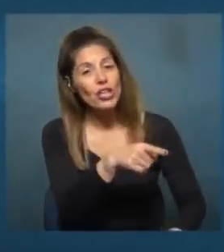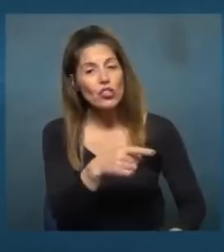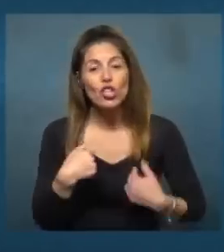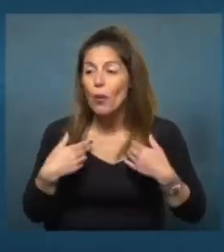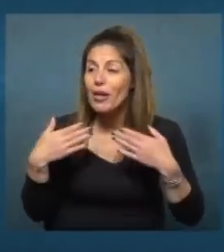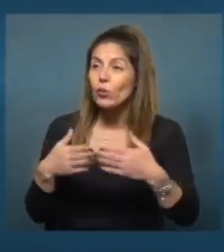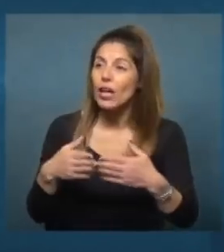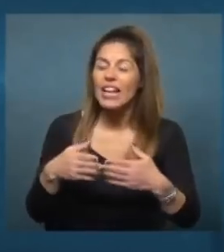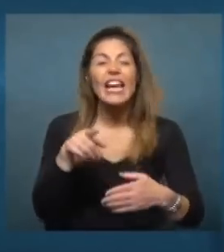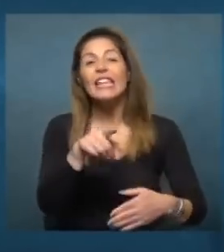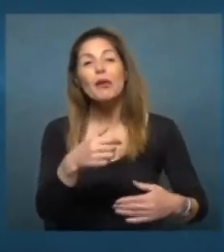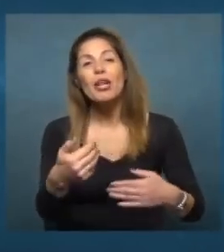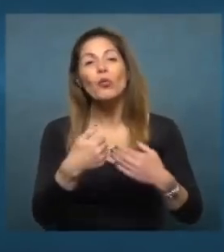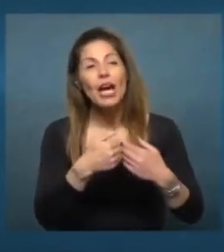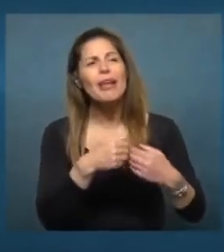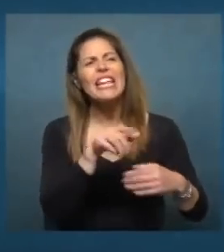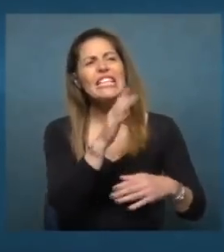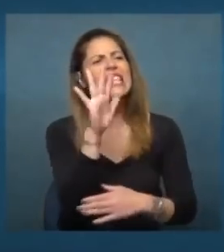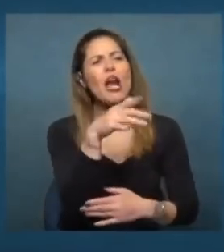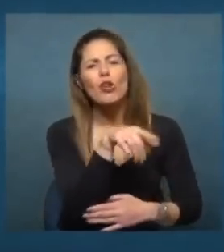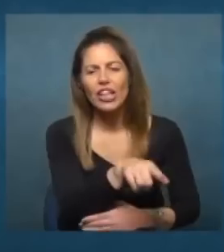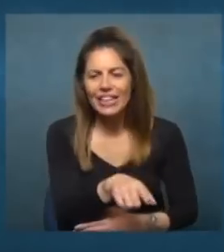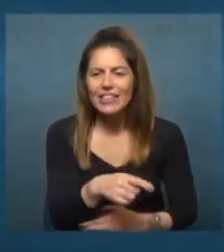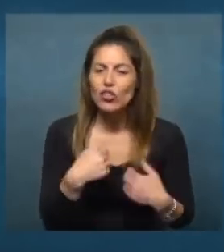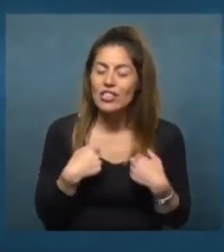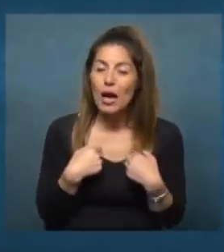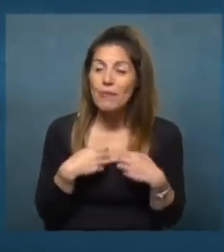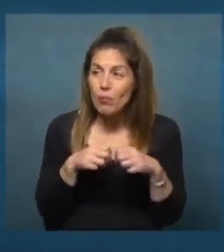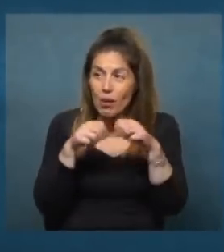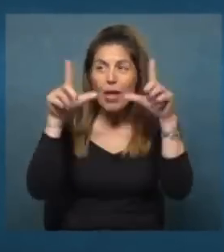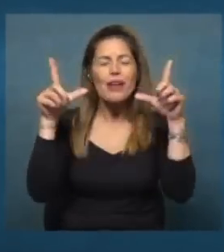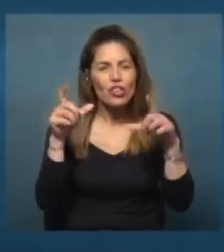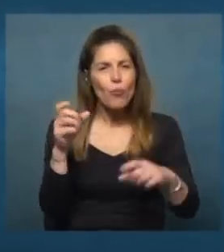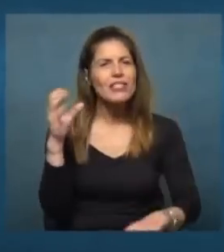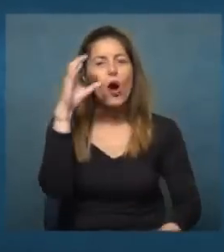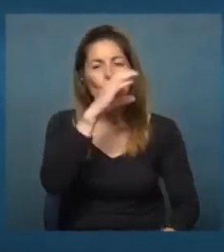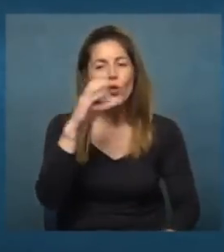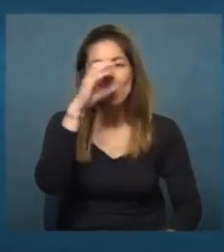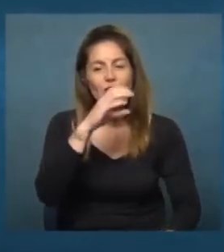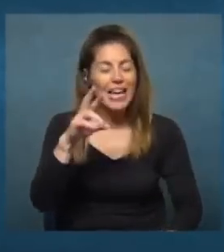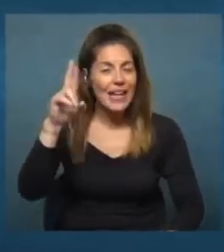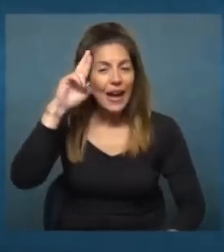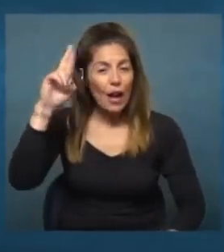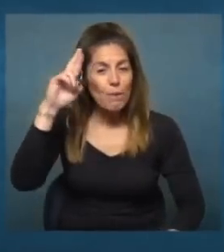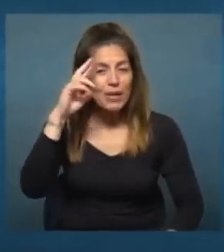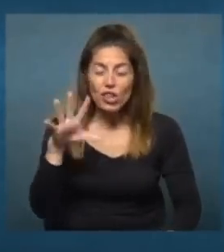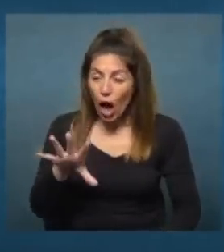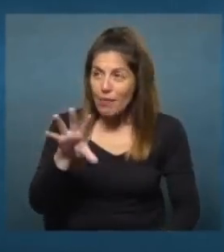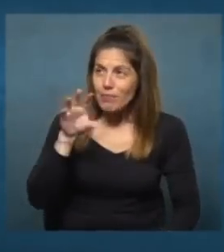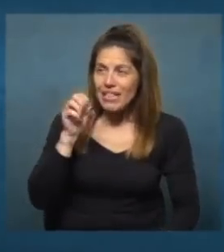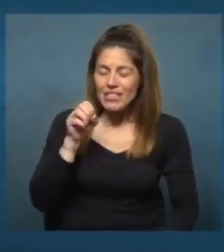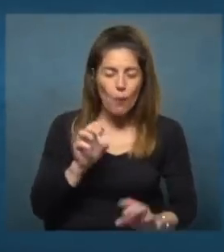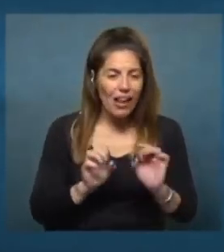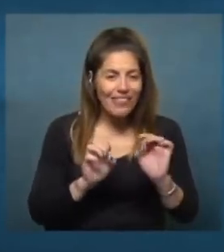ponerte a prueba y ese árbol Qué es entonces me ha despertado esa curiosidad y ese respeto y admiración por la naturaleza por los ciclos